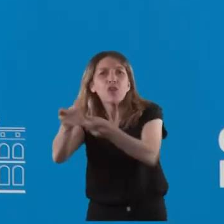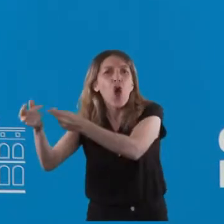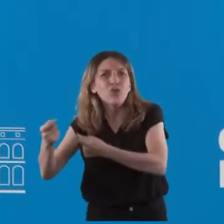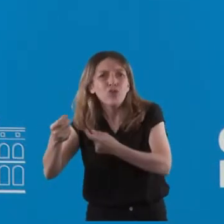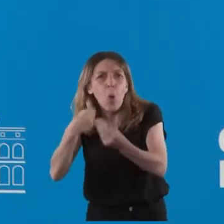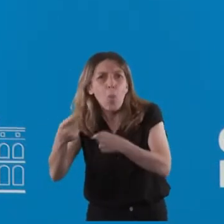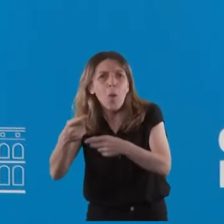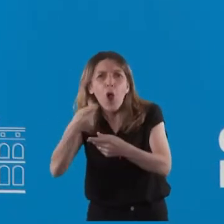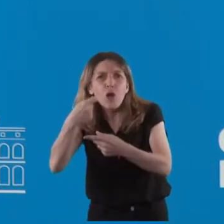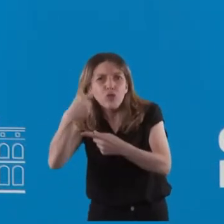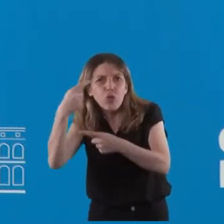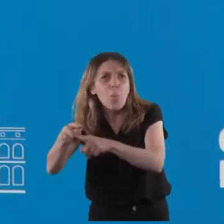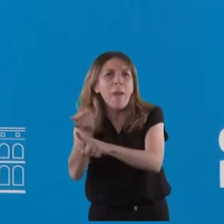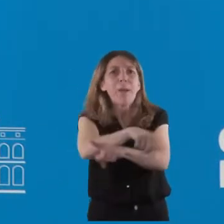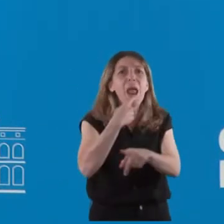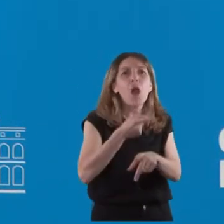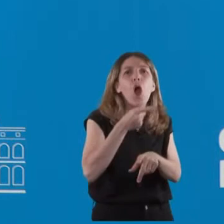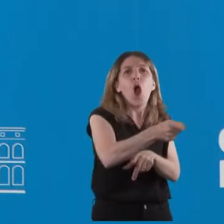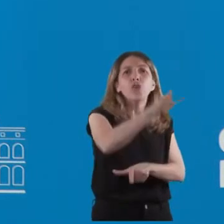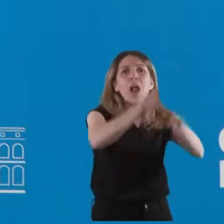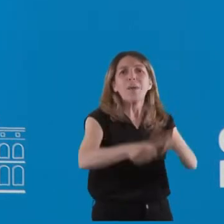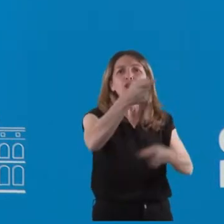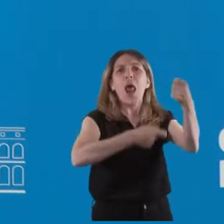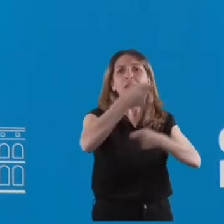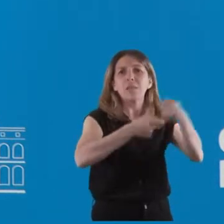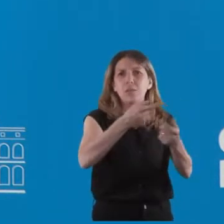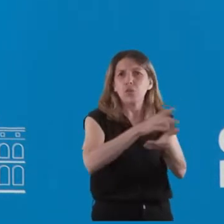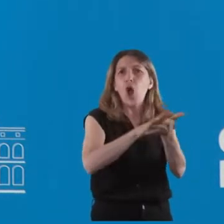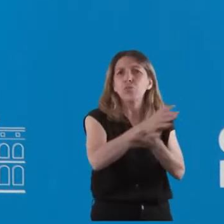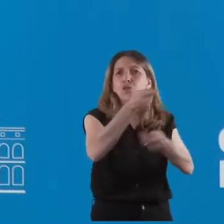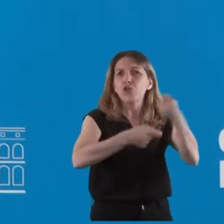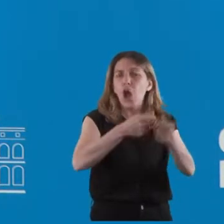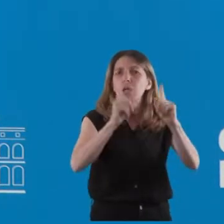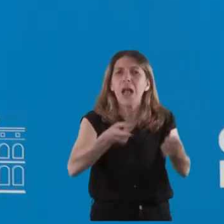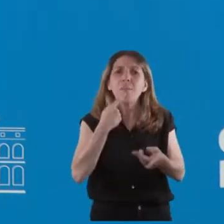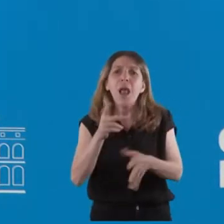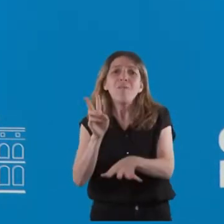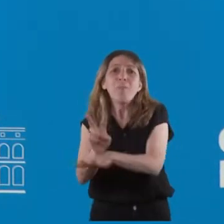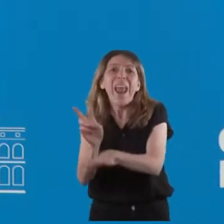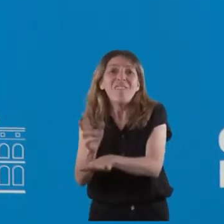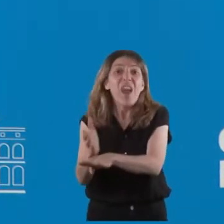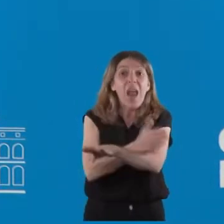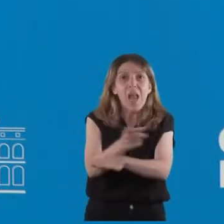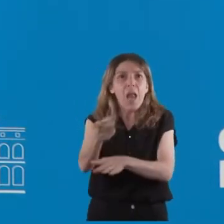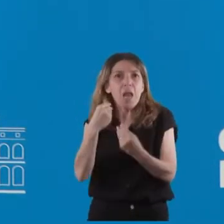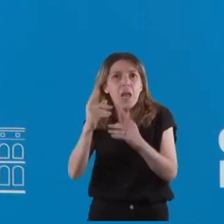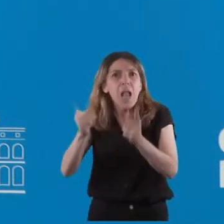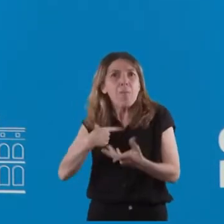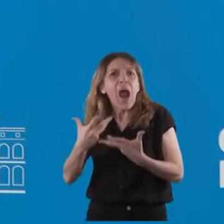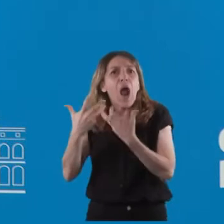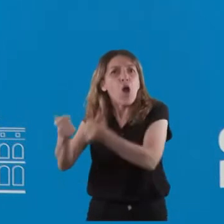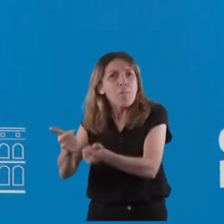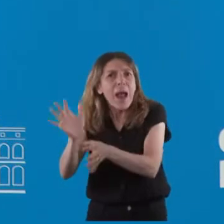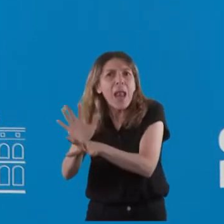los recursos para combatir el narcotráfico y para prevenir el consumo y acompañar el consumo problemático para ayudar